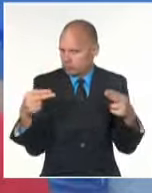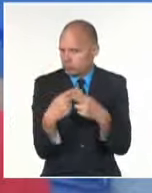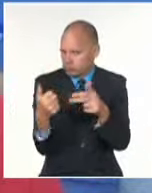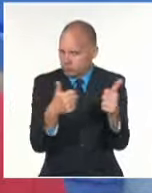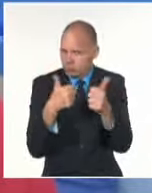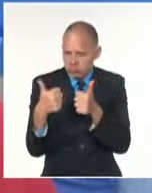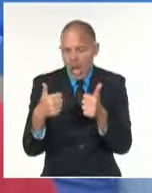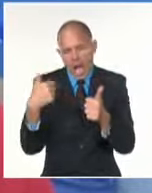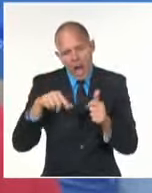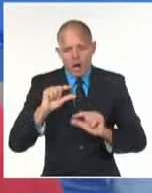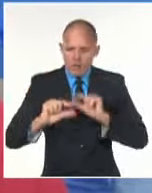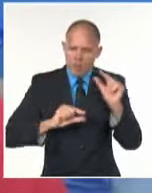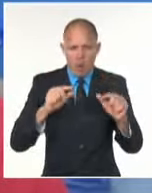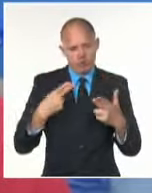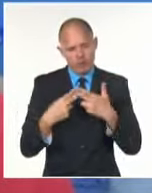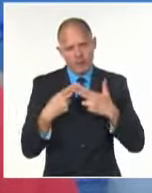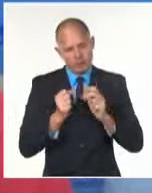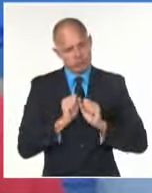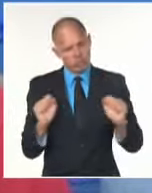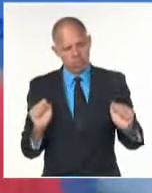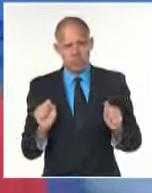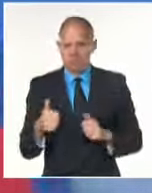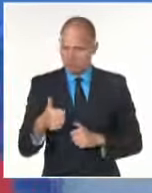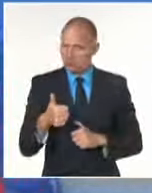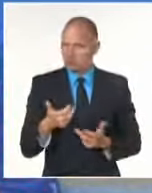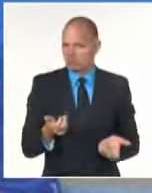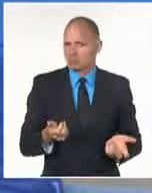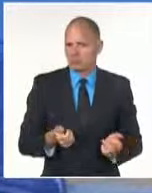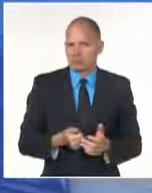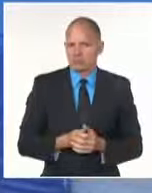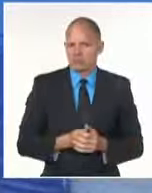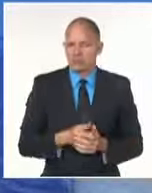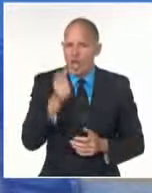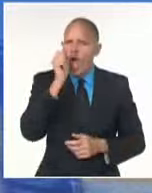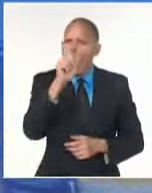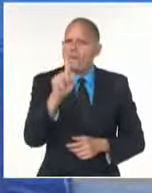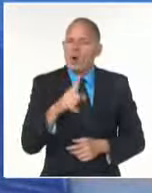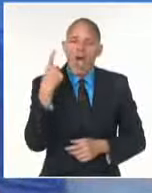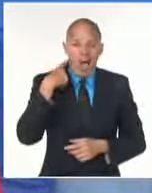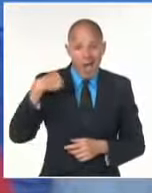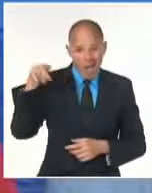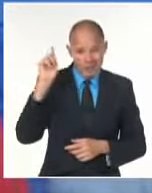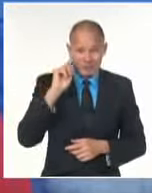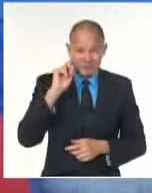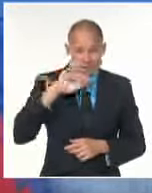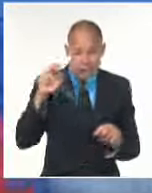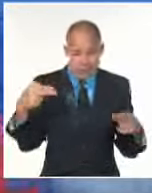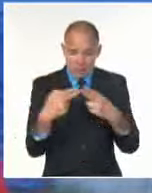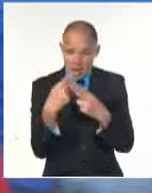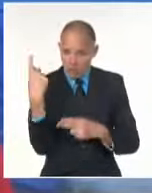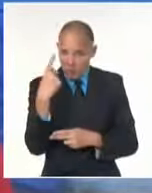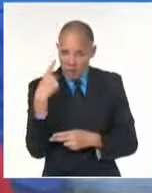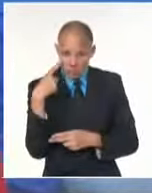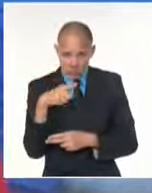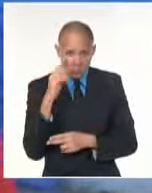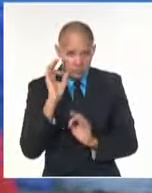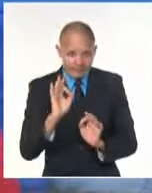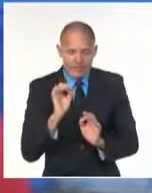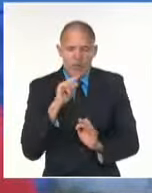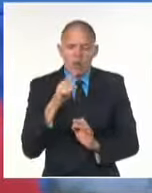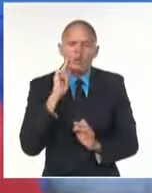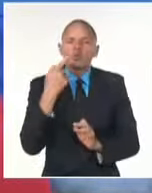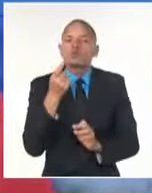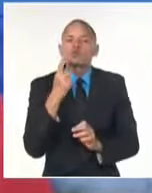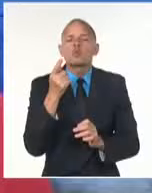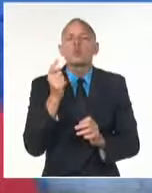voy teniendo más confianza y me voy desarrollando como pelotero. El año pasado en la Serie Nacional te desempeñaste fundamentalmente en tercera, ahora